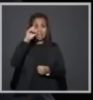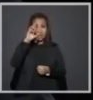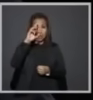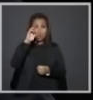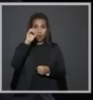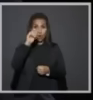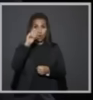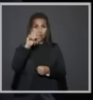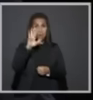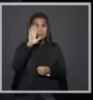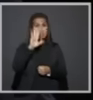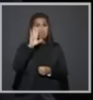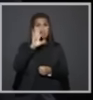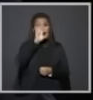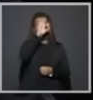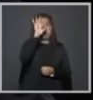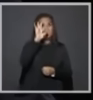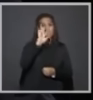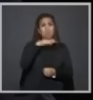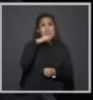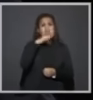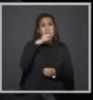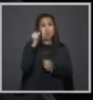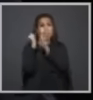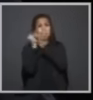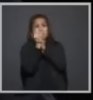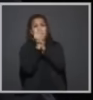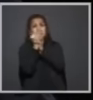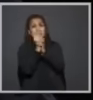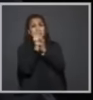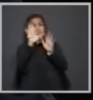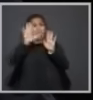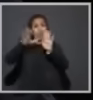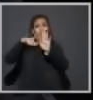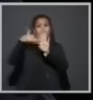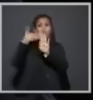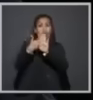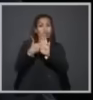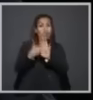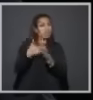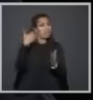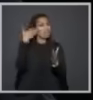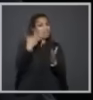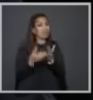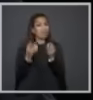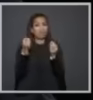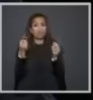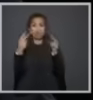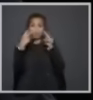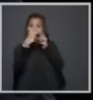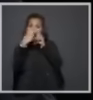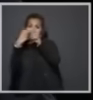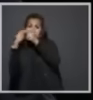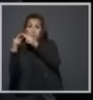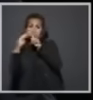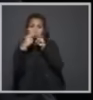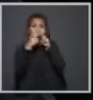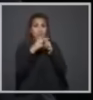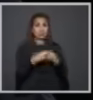al narcotráfico. O sea, en el país hay mucha violencia,